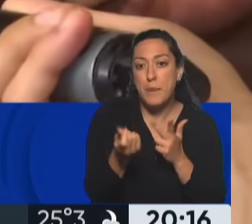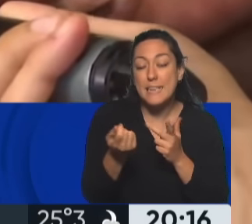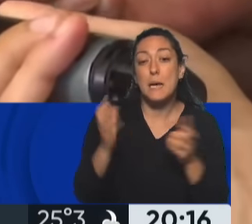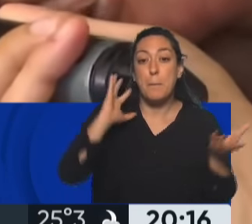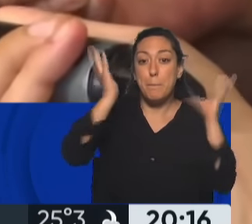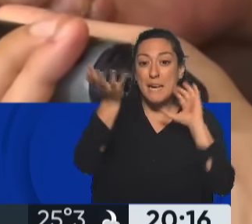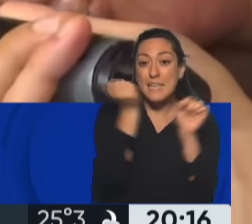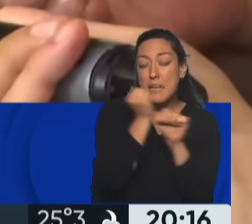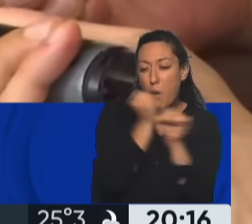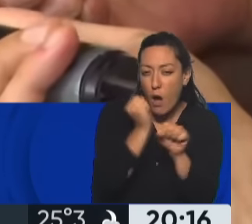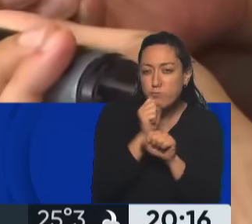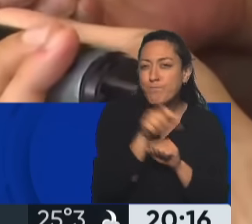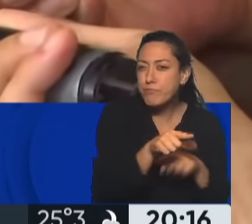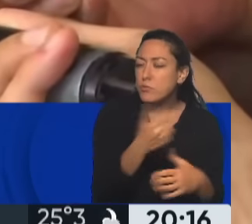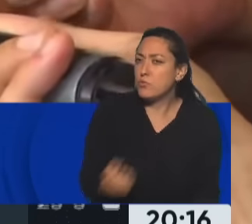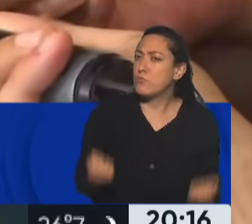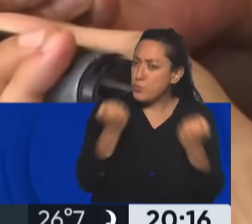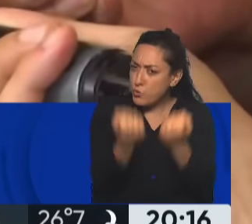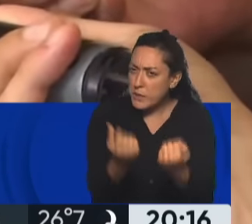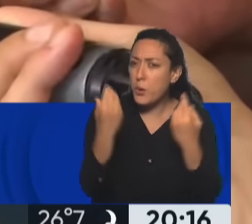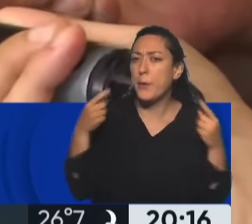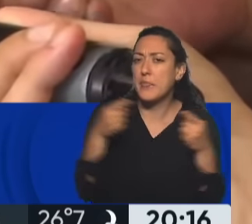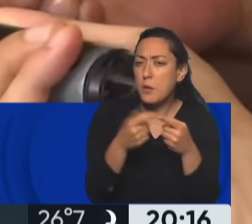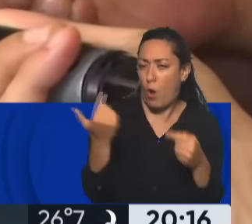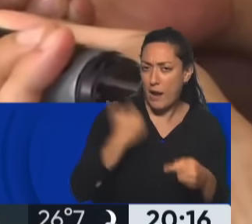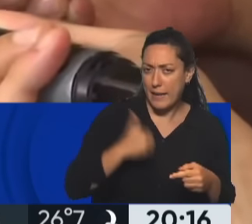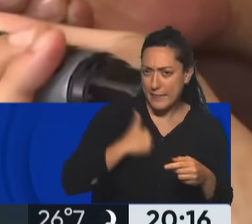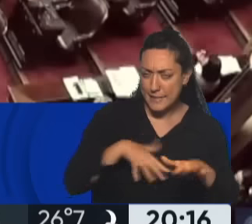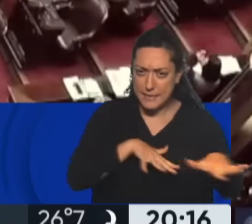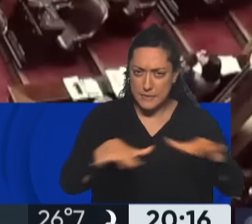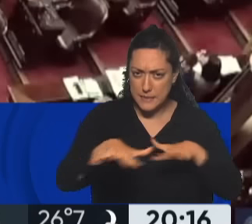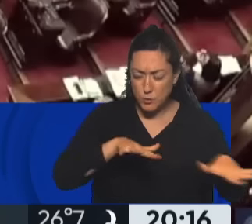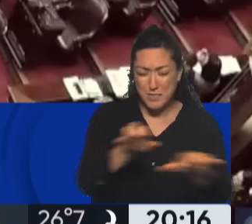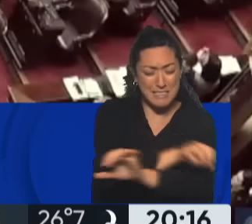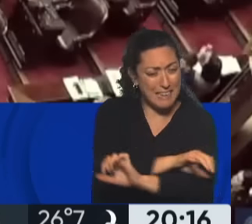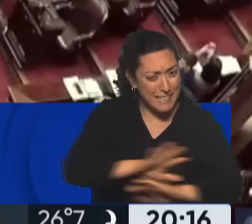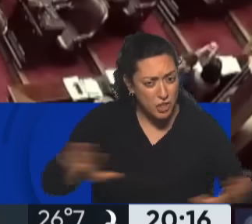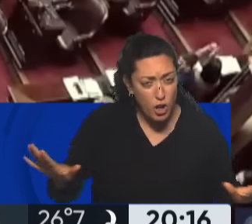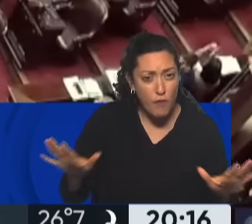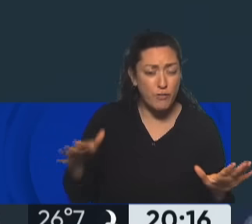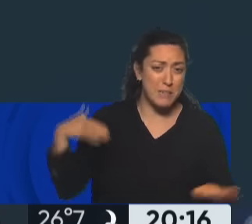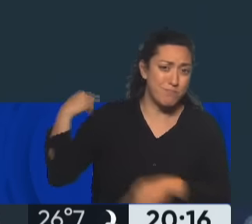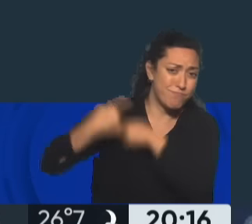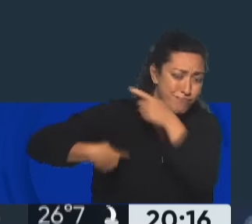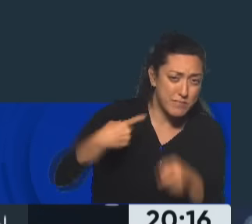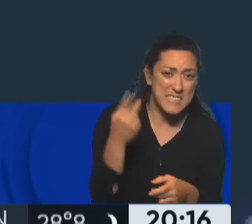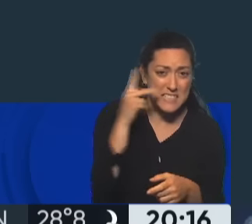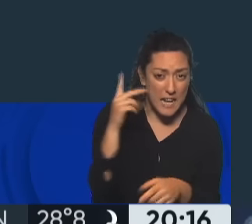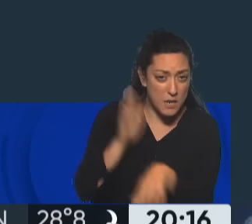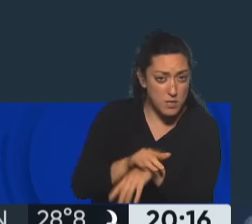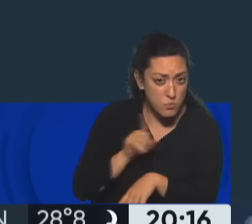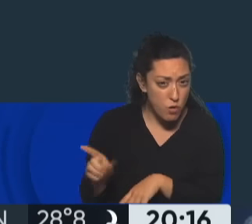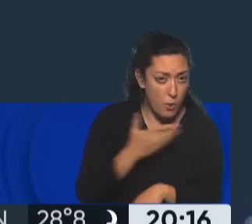trabajo enorme para que la Argentina salga de la situación catastrófica que nos dejó el kirchnerismo, el